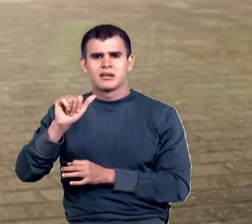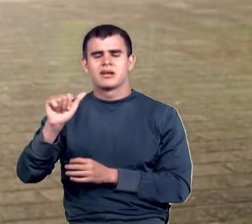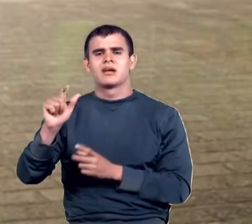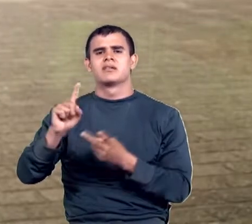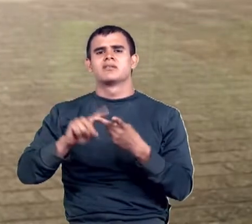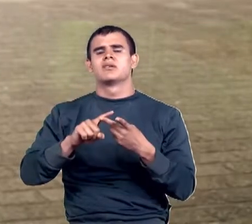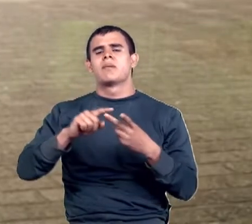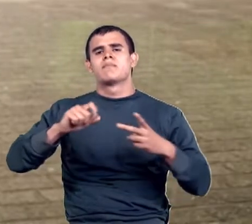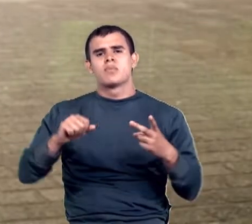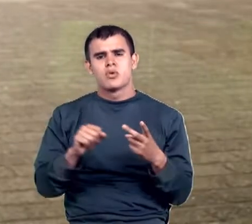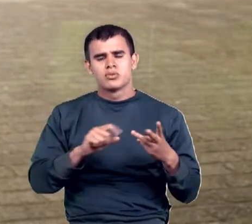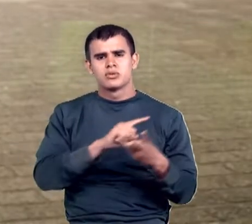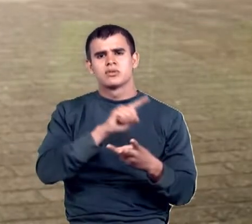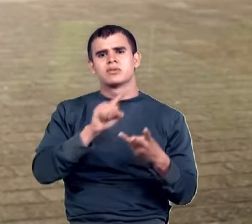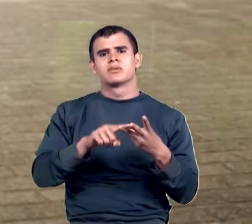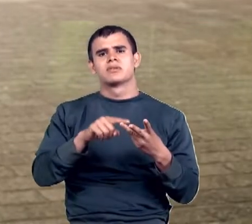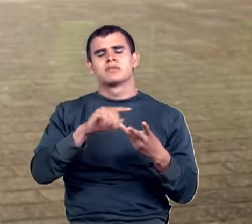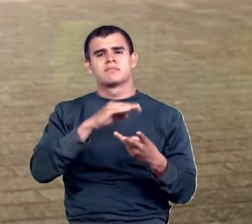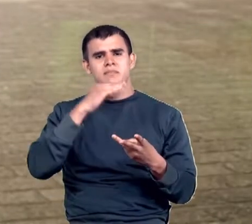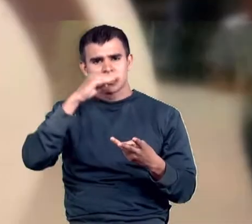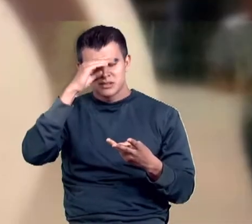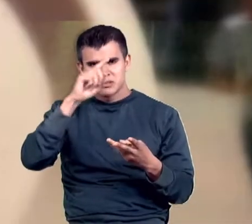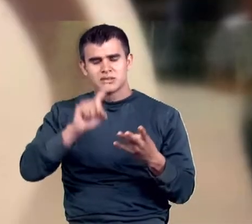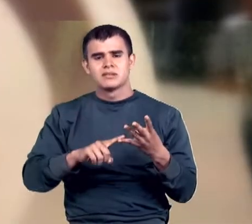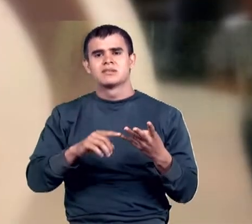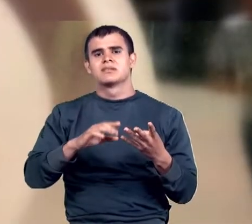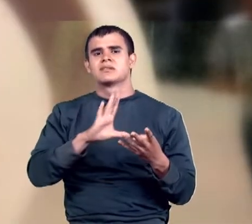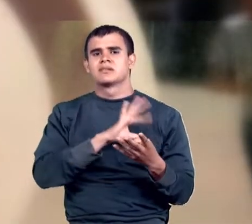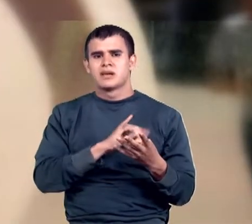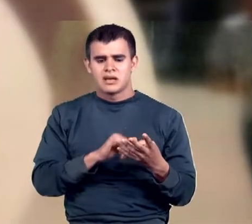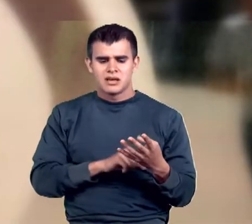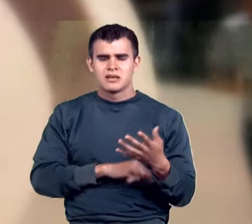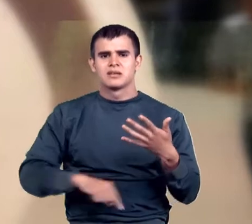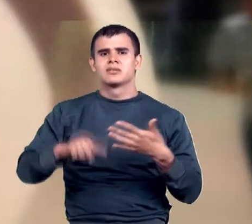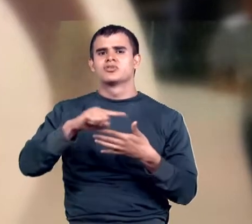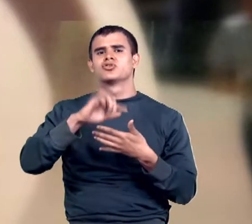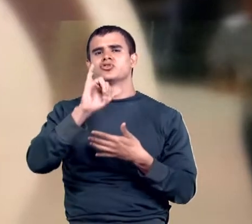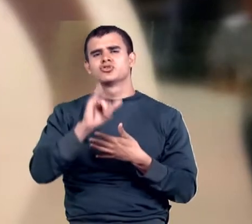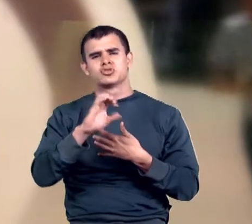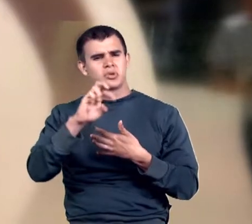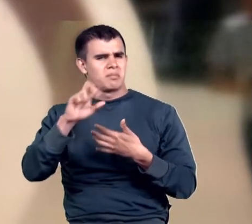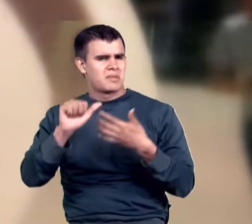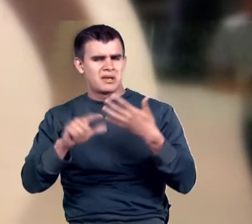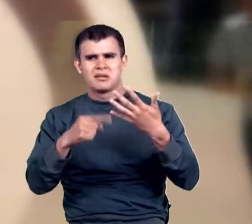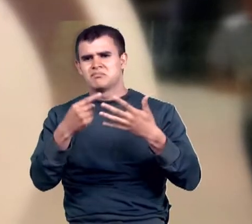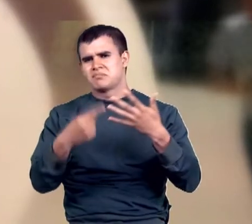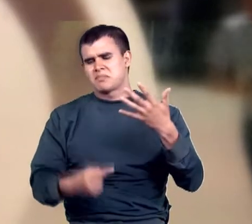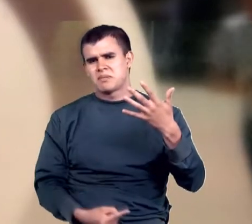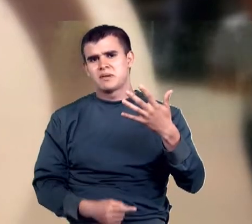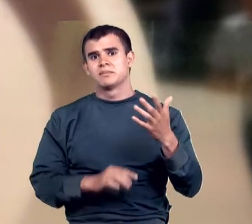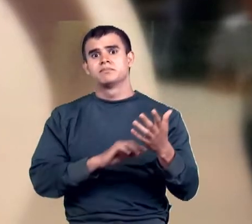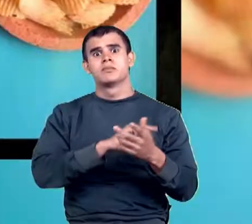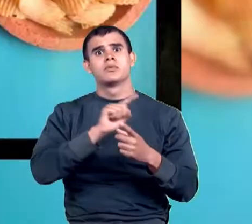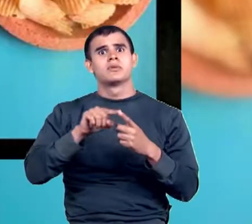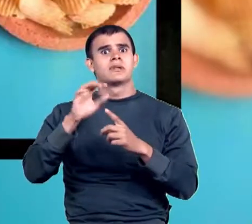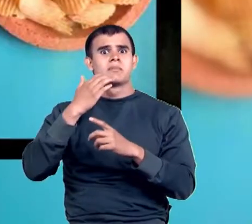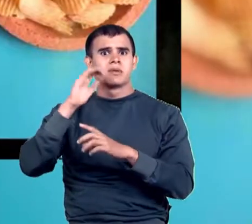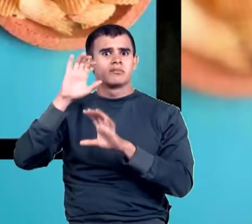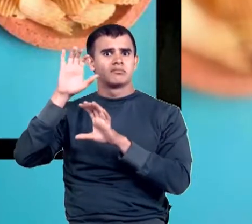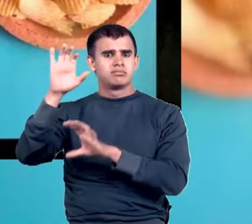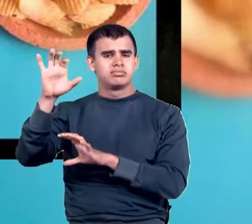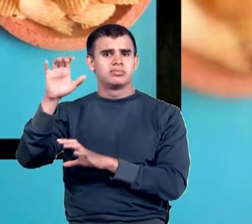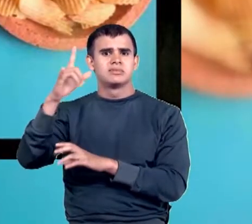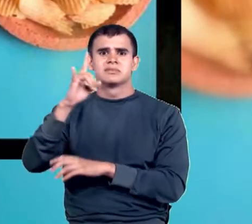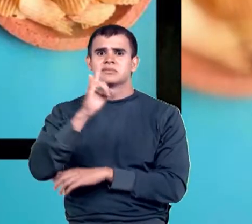Córdoba, Bogotá, Medellín, Yopal, Circasia, Quindío y Cali. Además, colombianos con restaurantes en países como